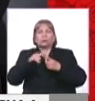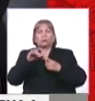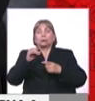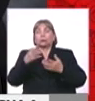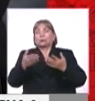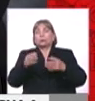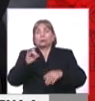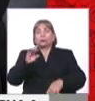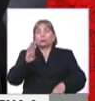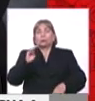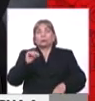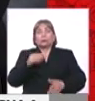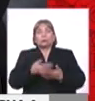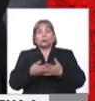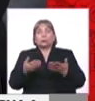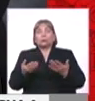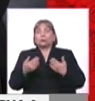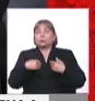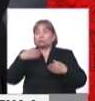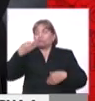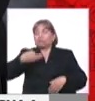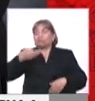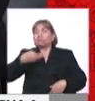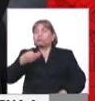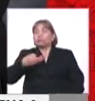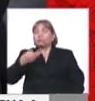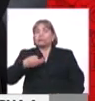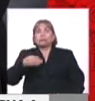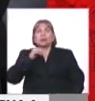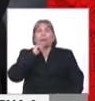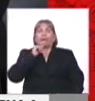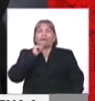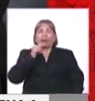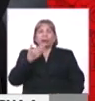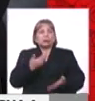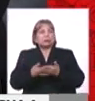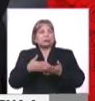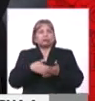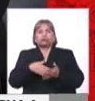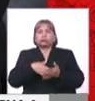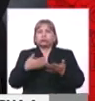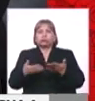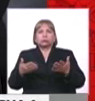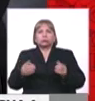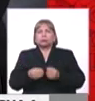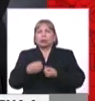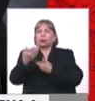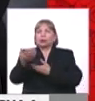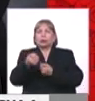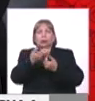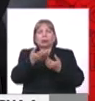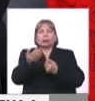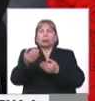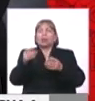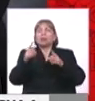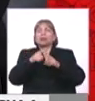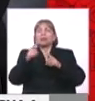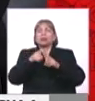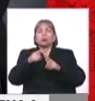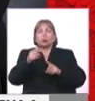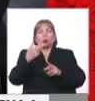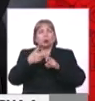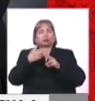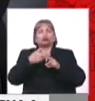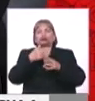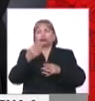área urbana. Efectivamente hay un déficit de entrega de títulos de propiedad